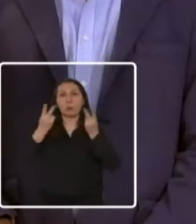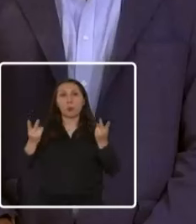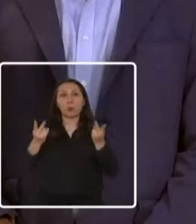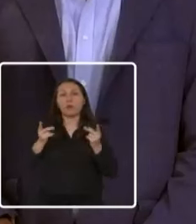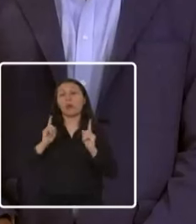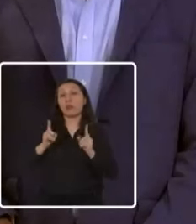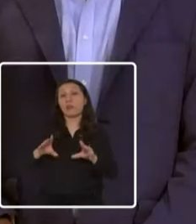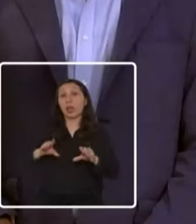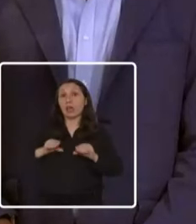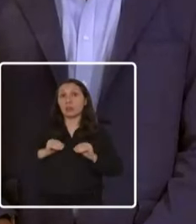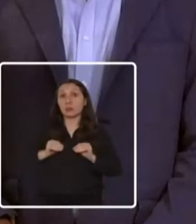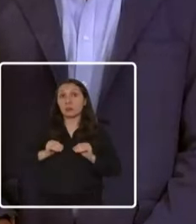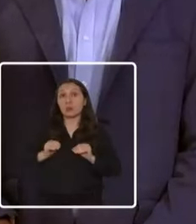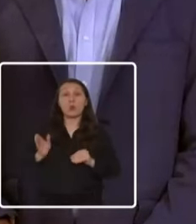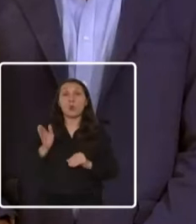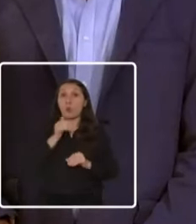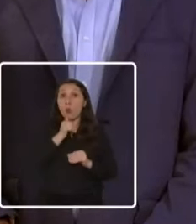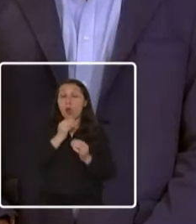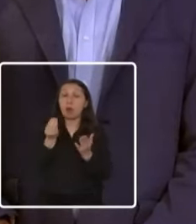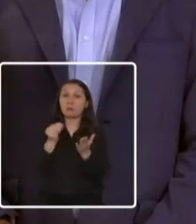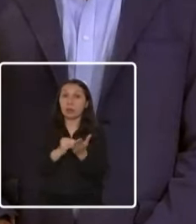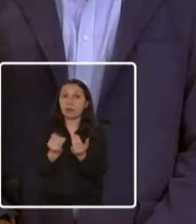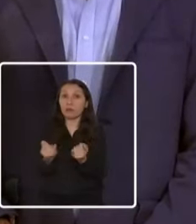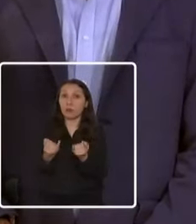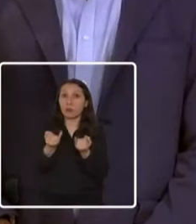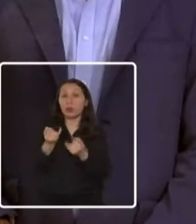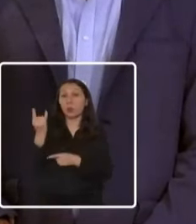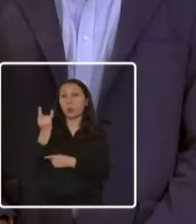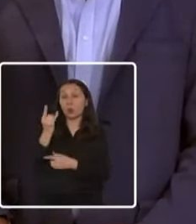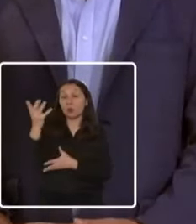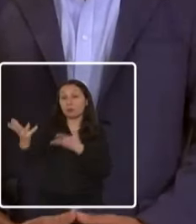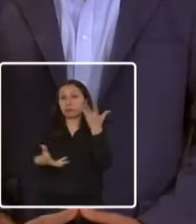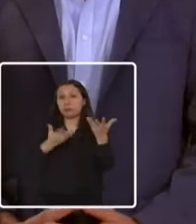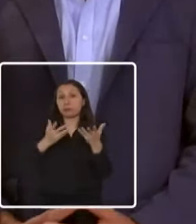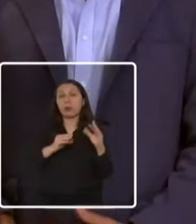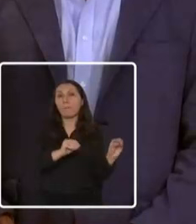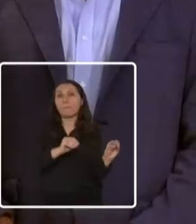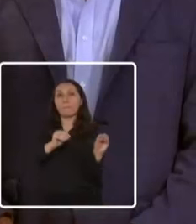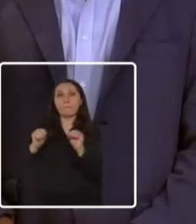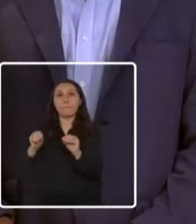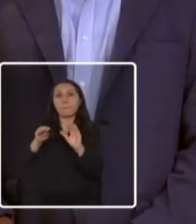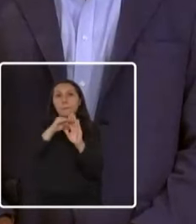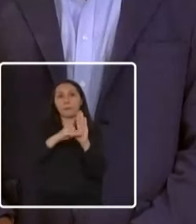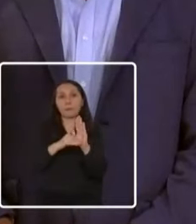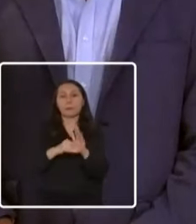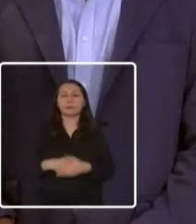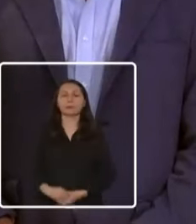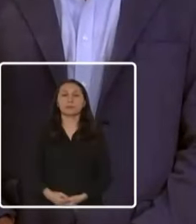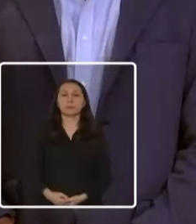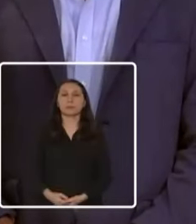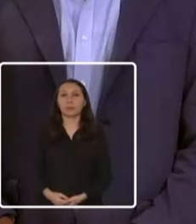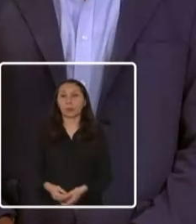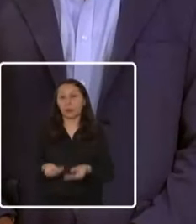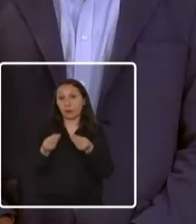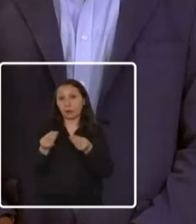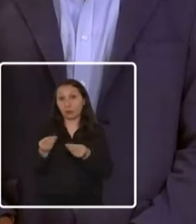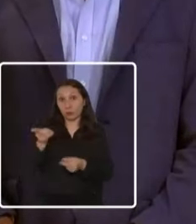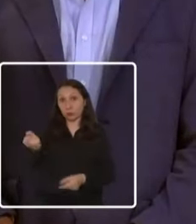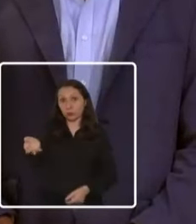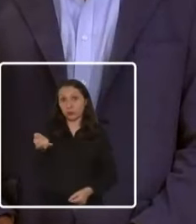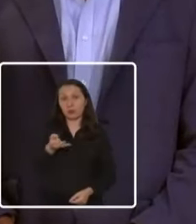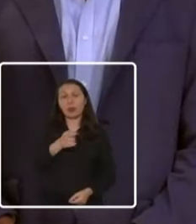si habrá que asumir, si es que no hay novedades, que la emergencia de los incendios ha postergado un poco esta agenda. Sí, como bien